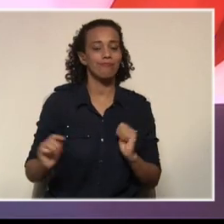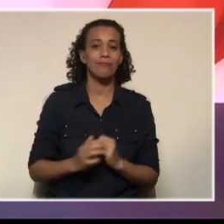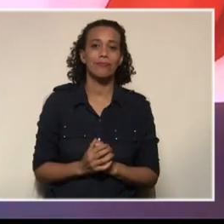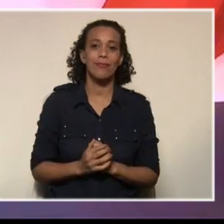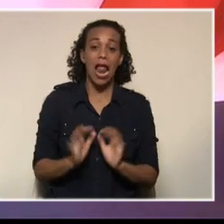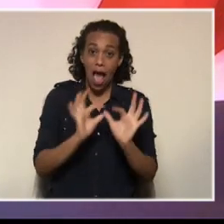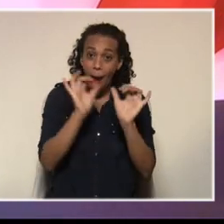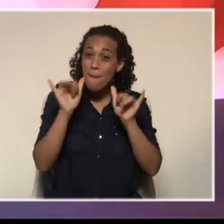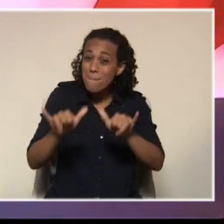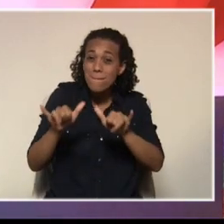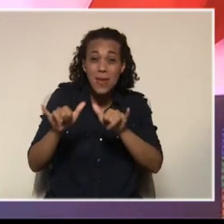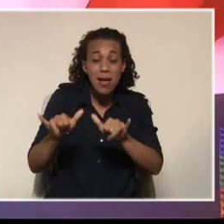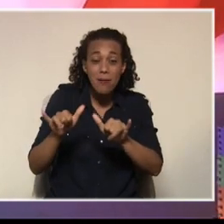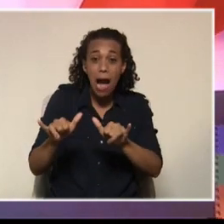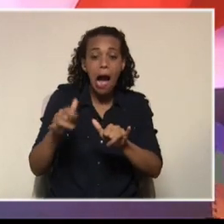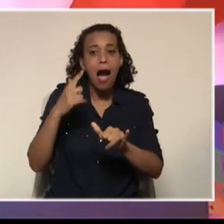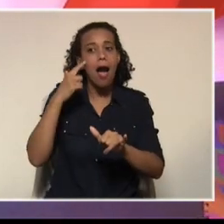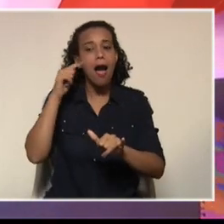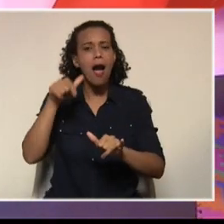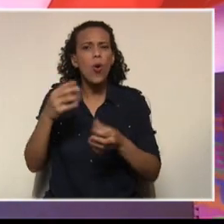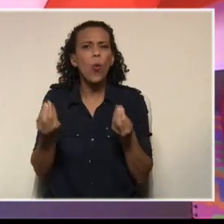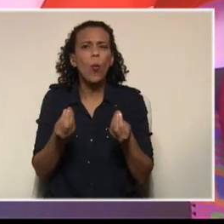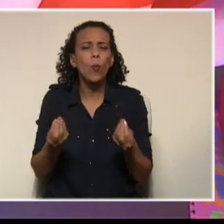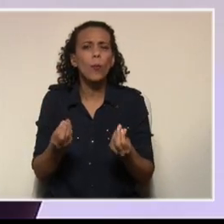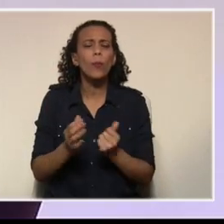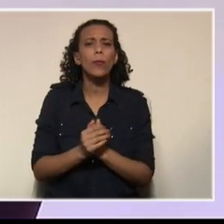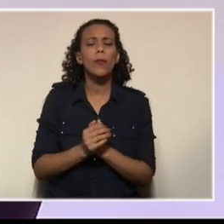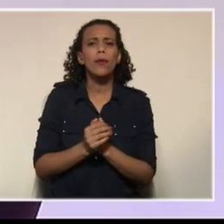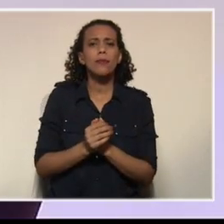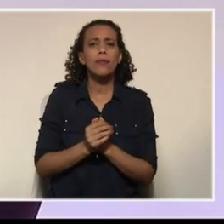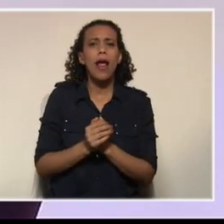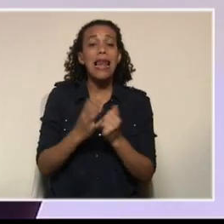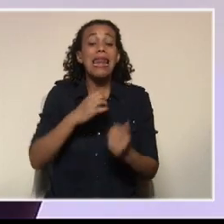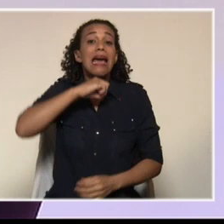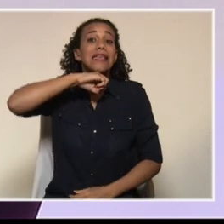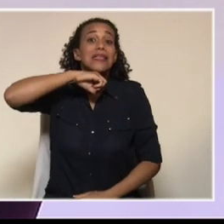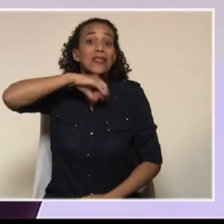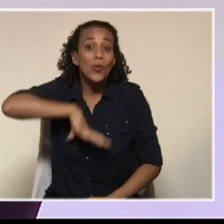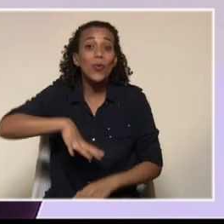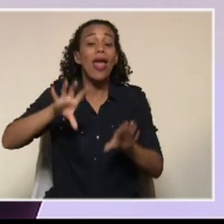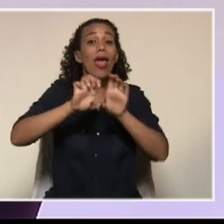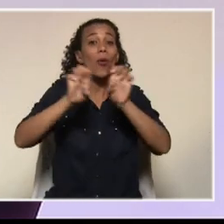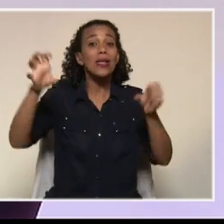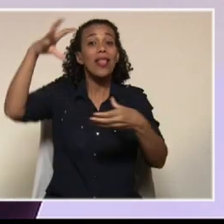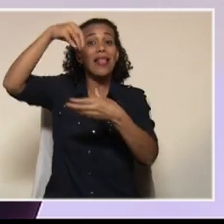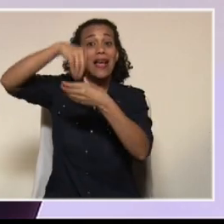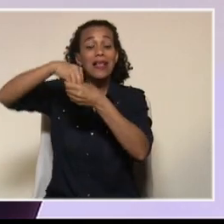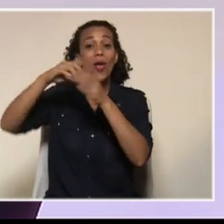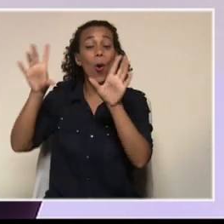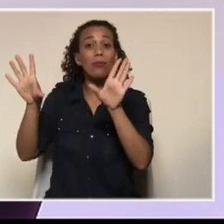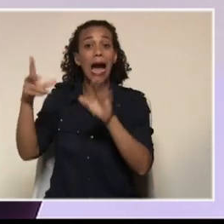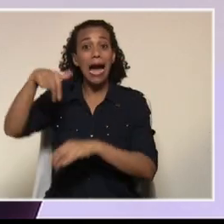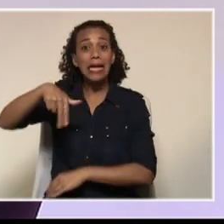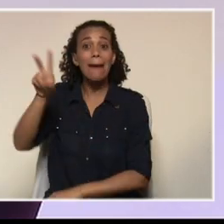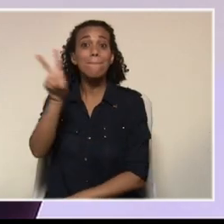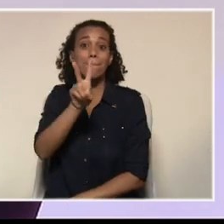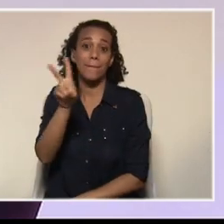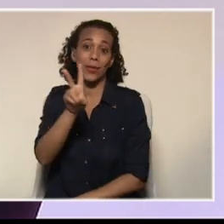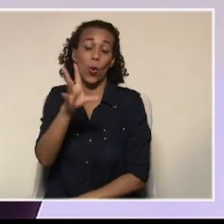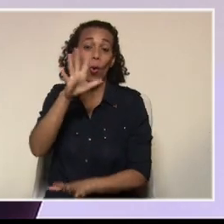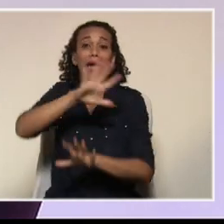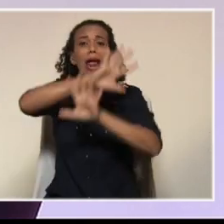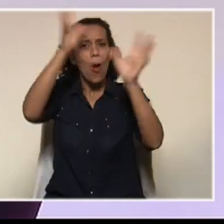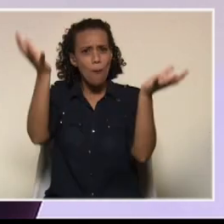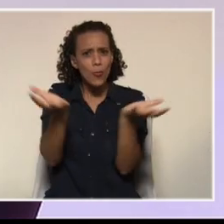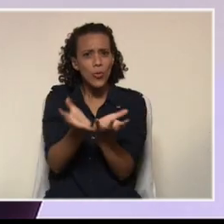misma forma, vamos a lo que son entonces la historia de la educación a distancia en el